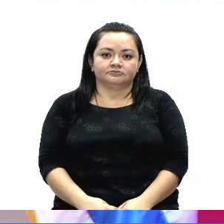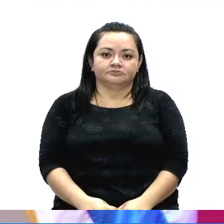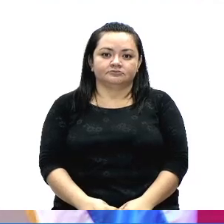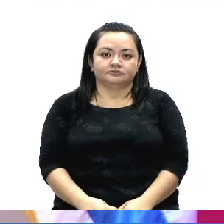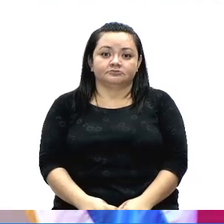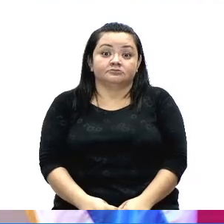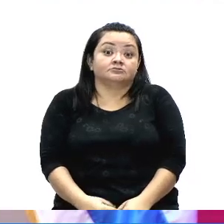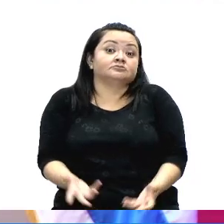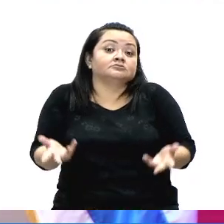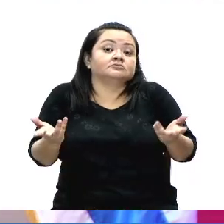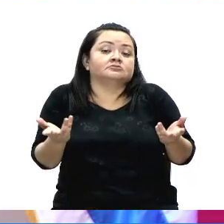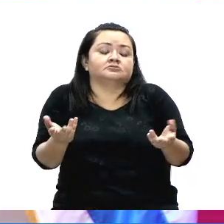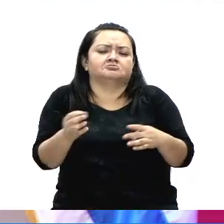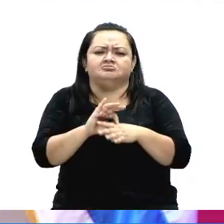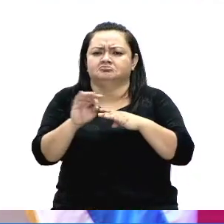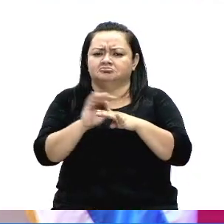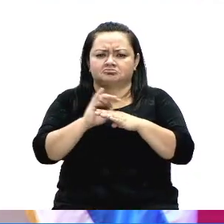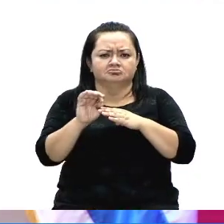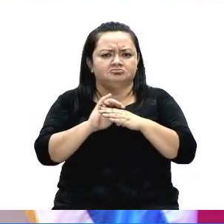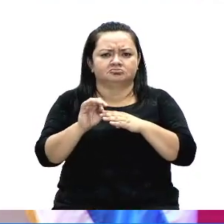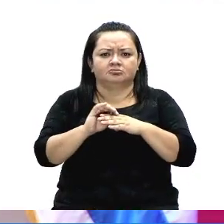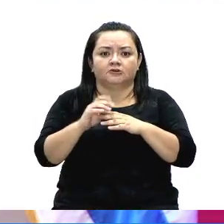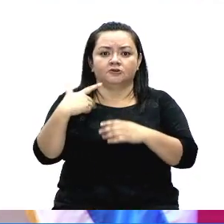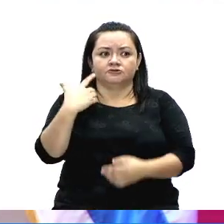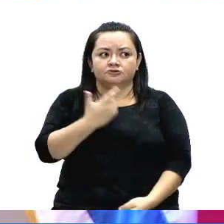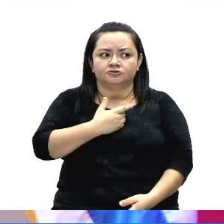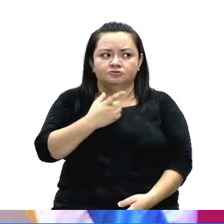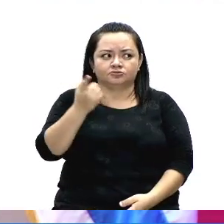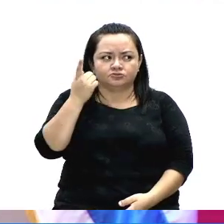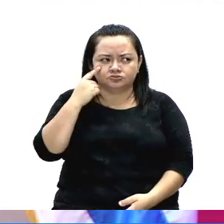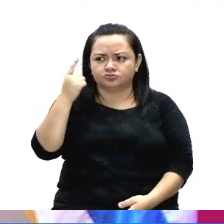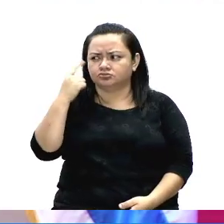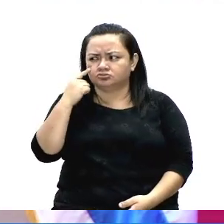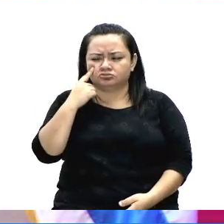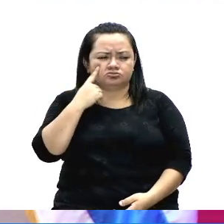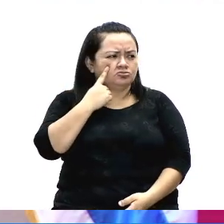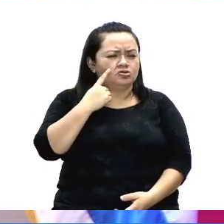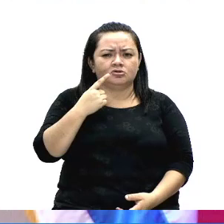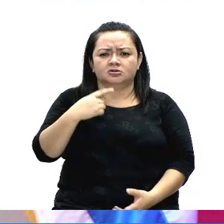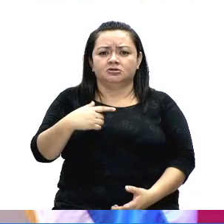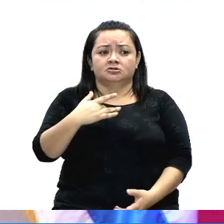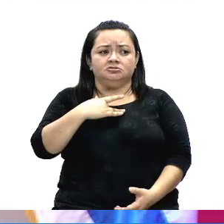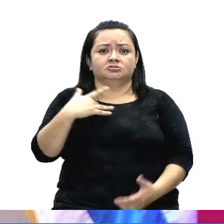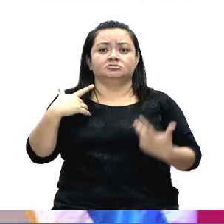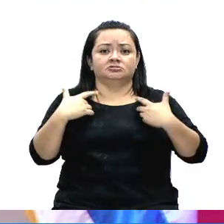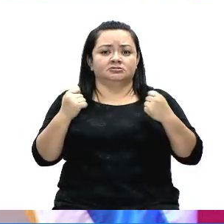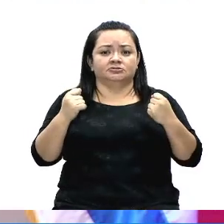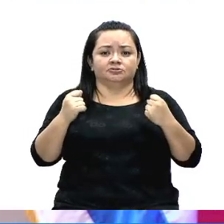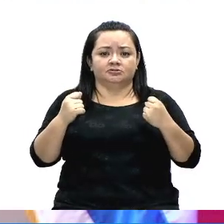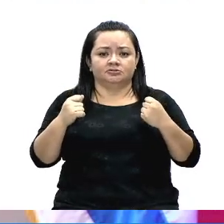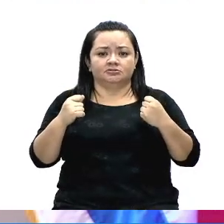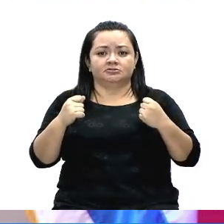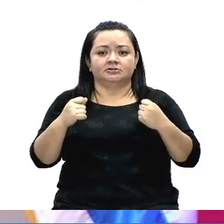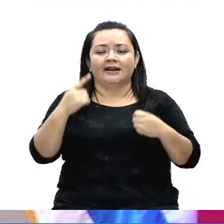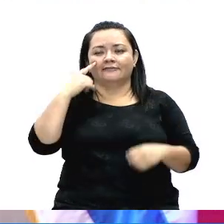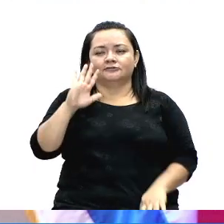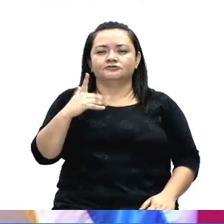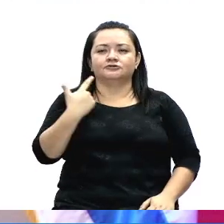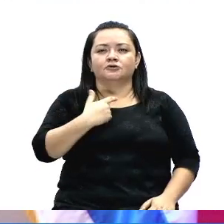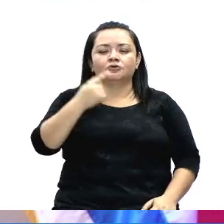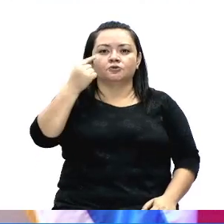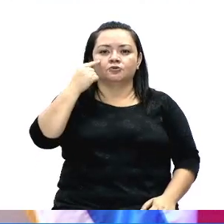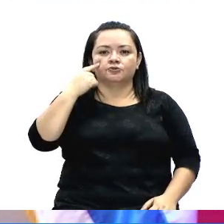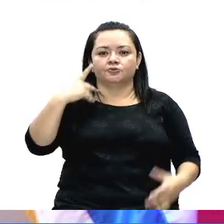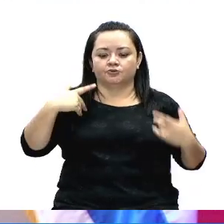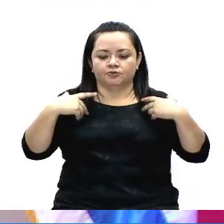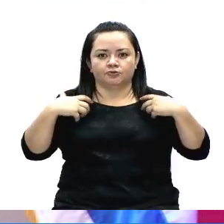porque de nada va a servir mi amado hermano que guardemos muchas otras restricciones saludables que guardemos nuestra salud